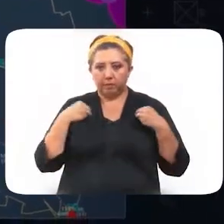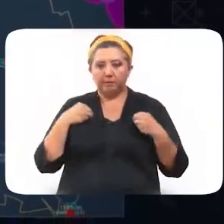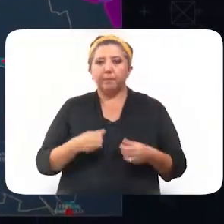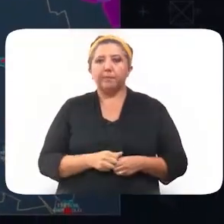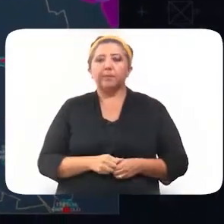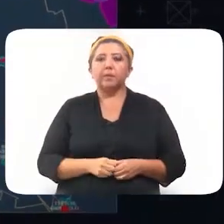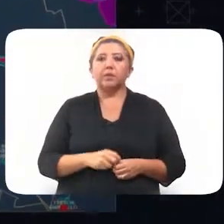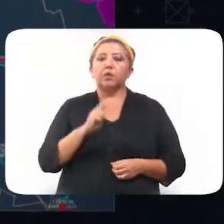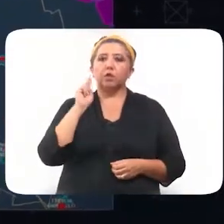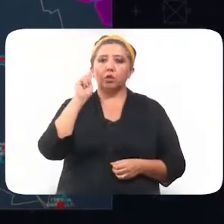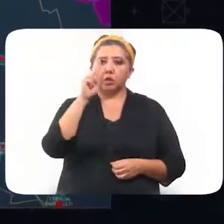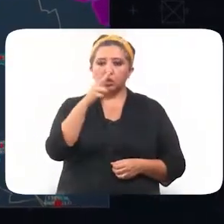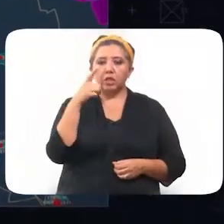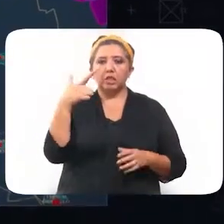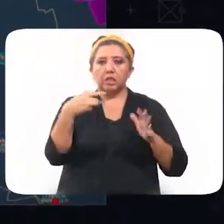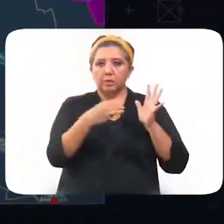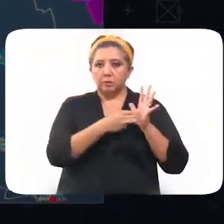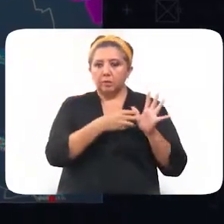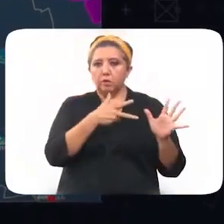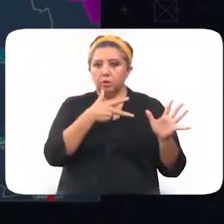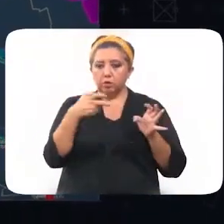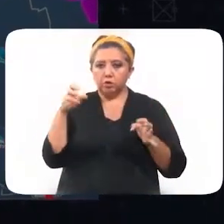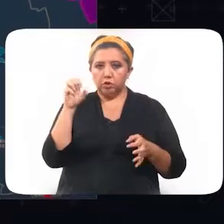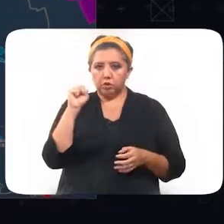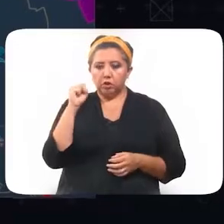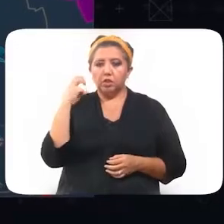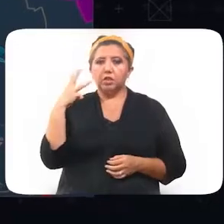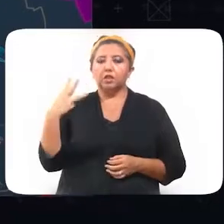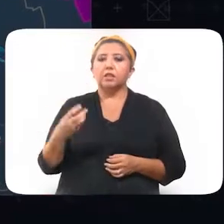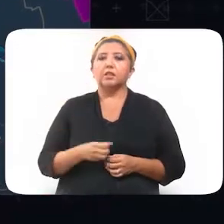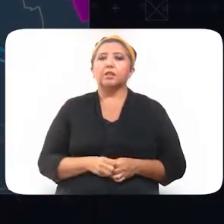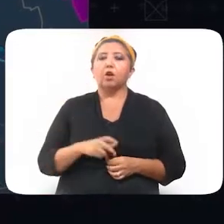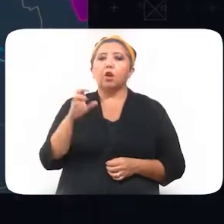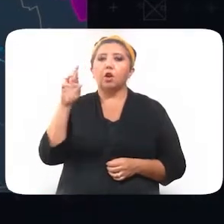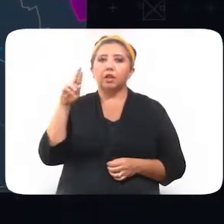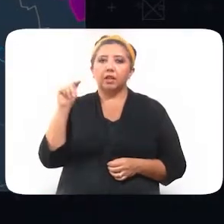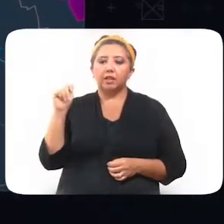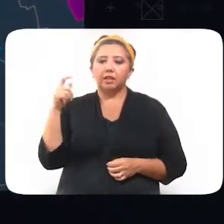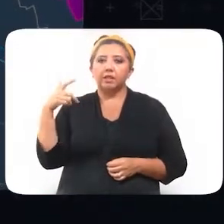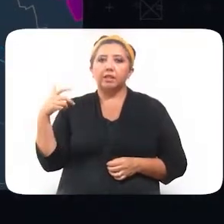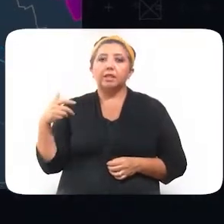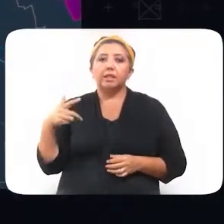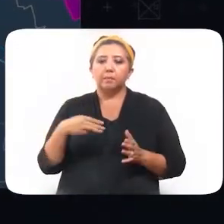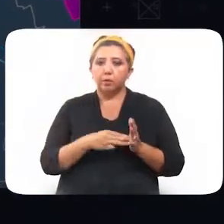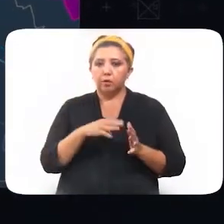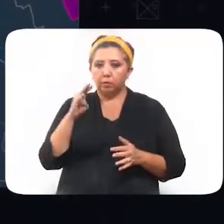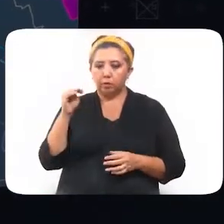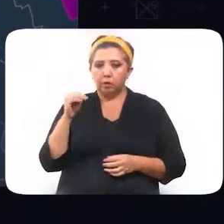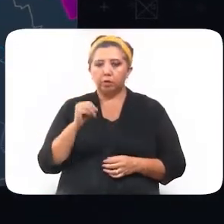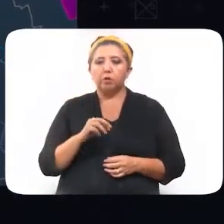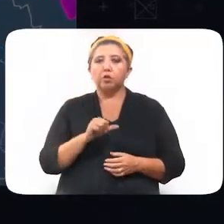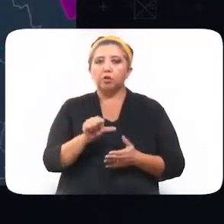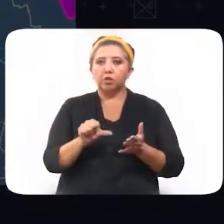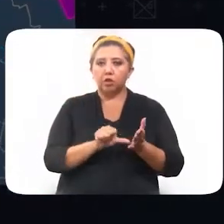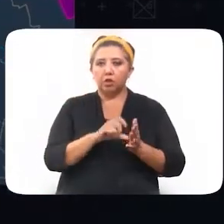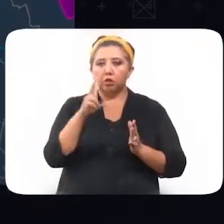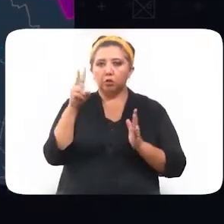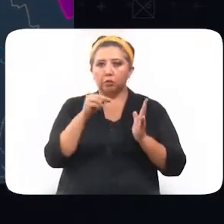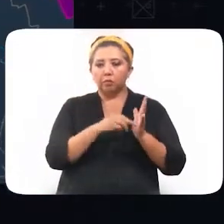que viven en la zona norte 7.863, en la zona oriente 7.090, en la zona